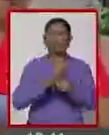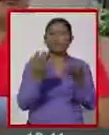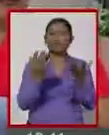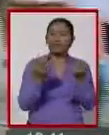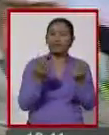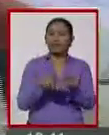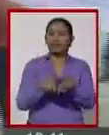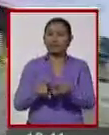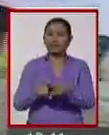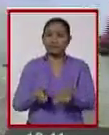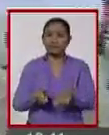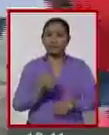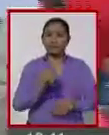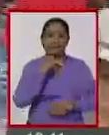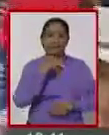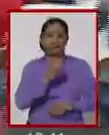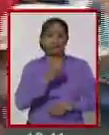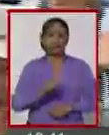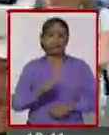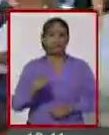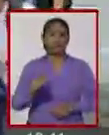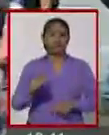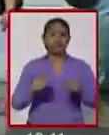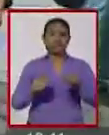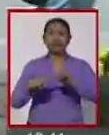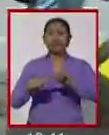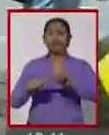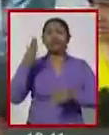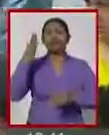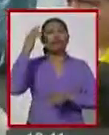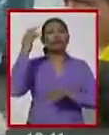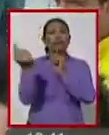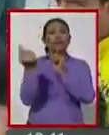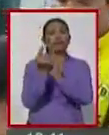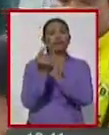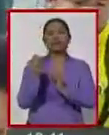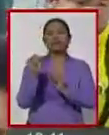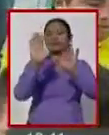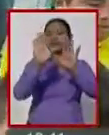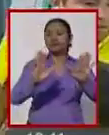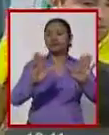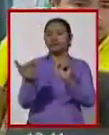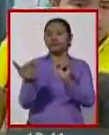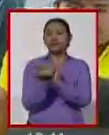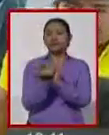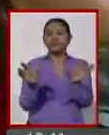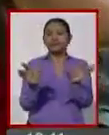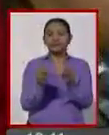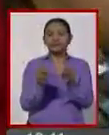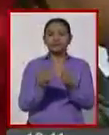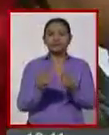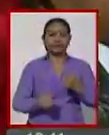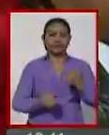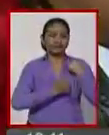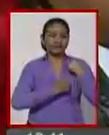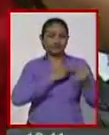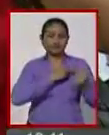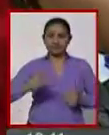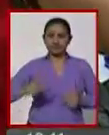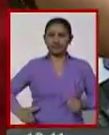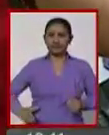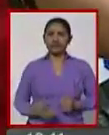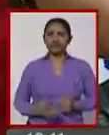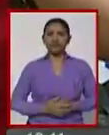queremos también decirle a la arquitecta por qué motivo ella no se presentó el día domingo ahí en la Gendarmería Municipal.